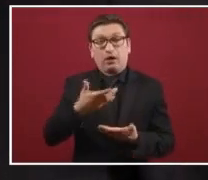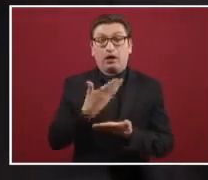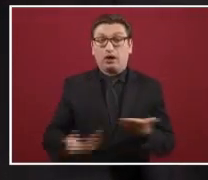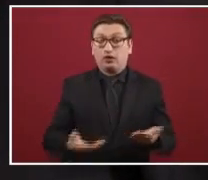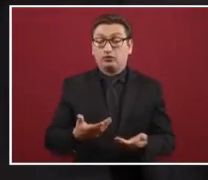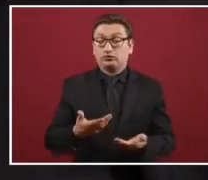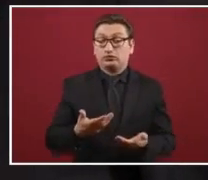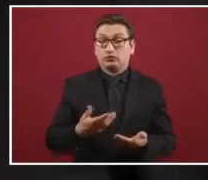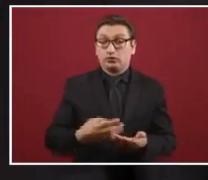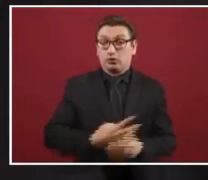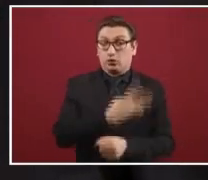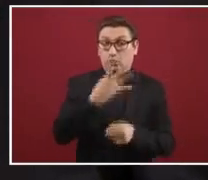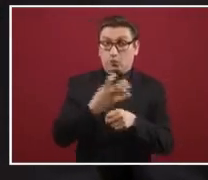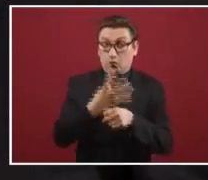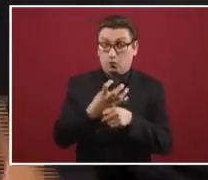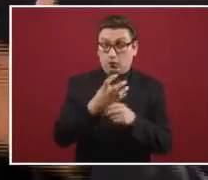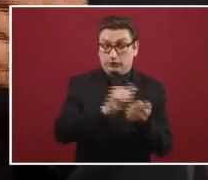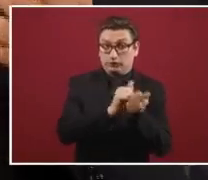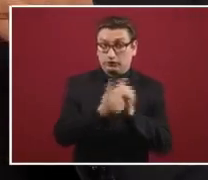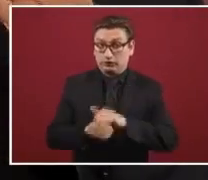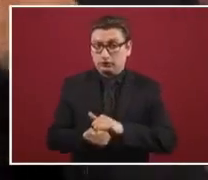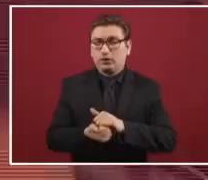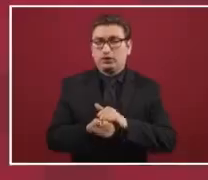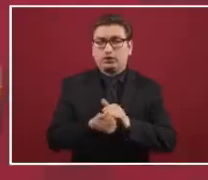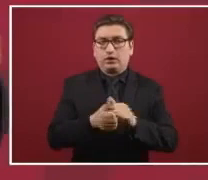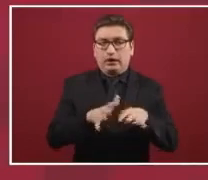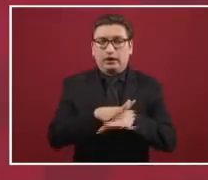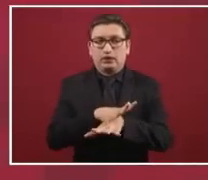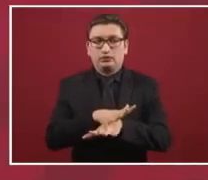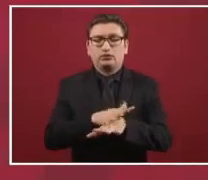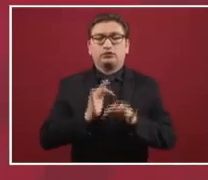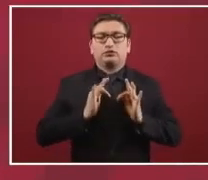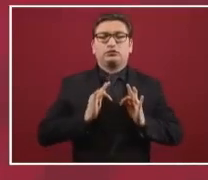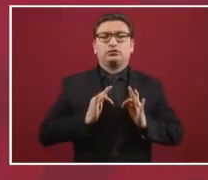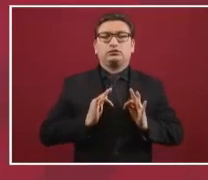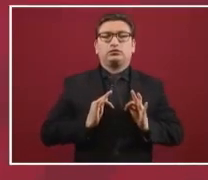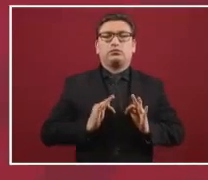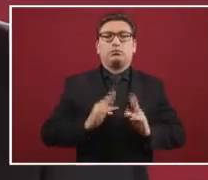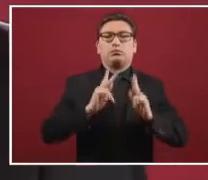transformación la estamos haciendo de manera pacífica.